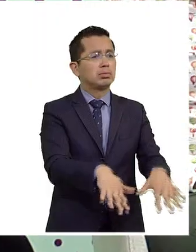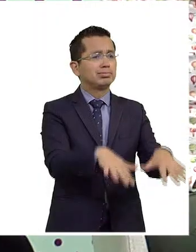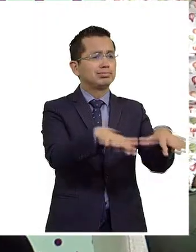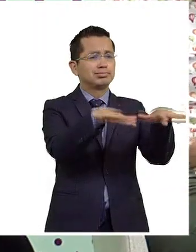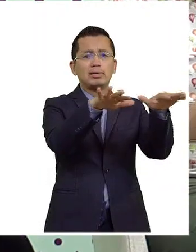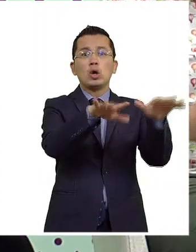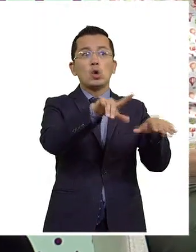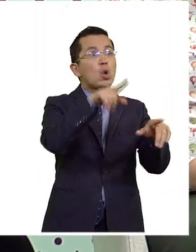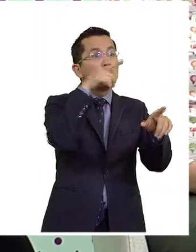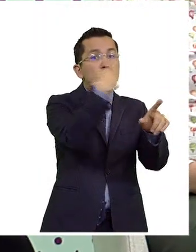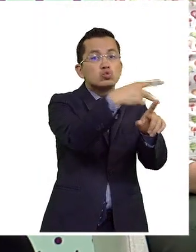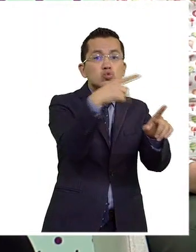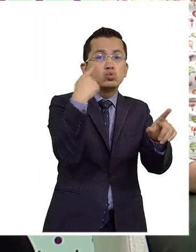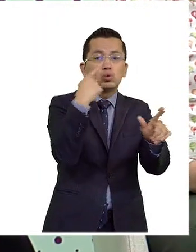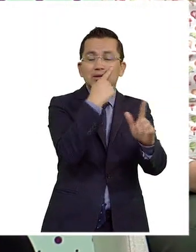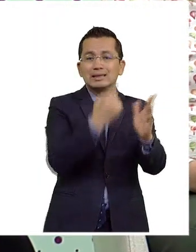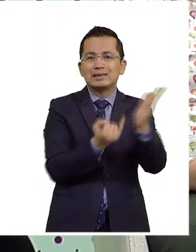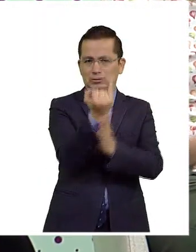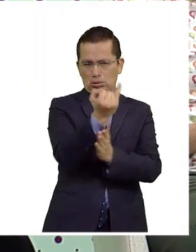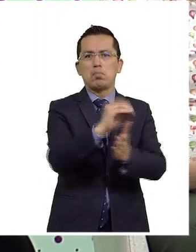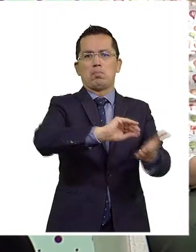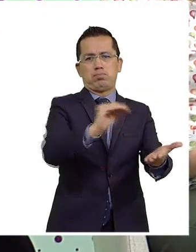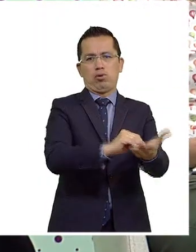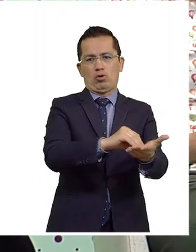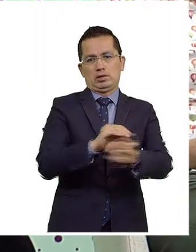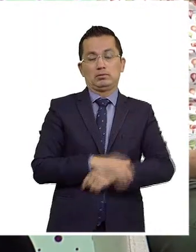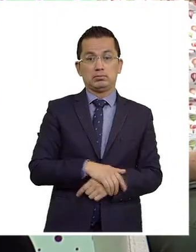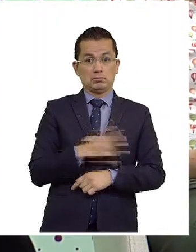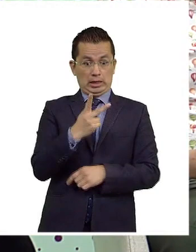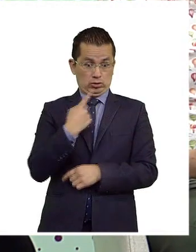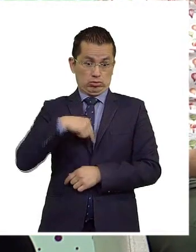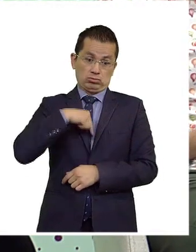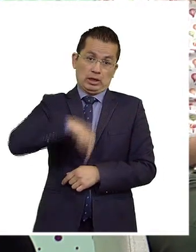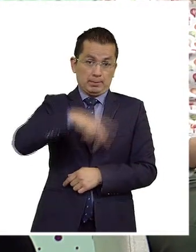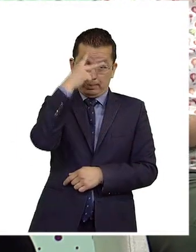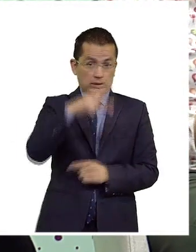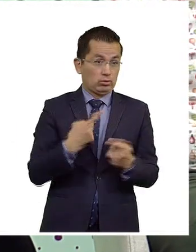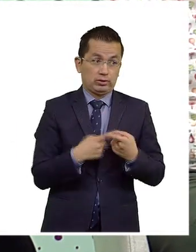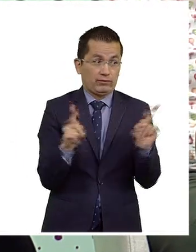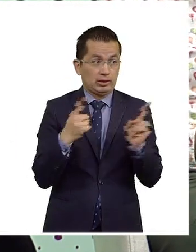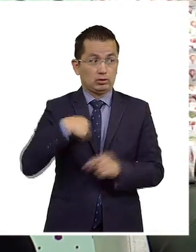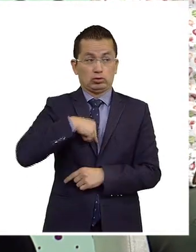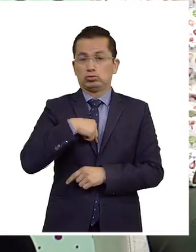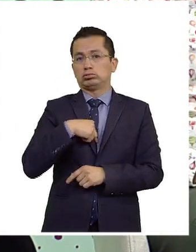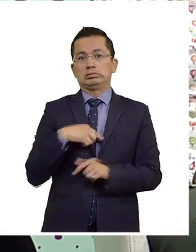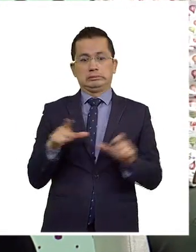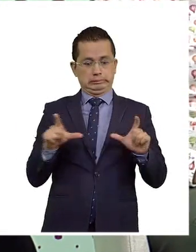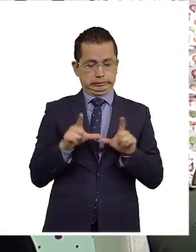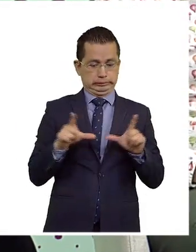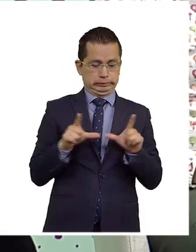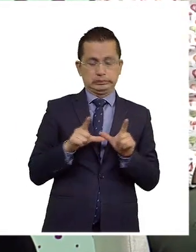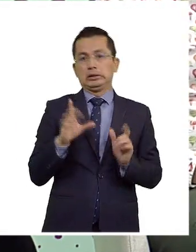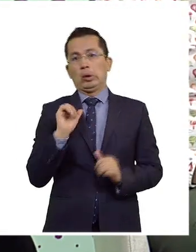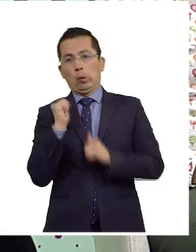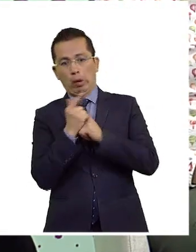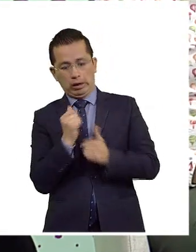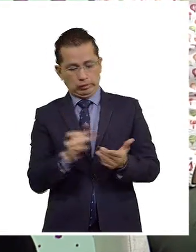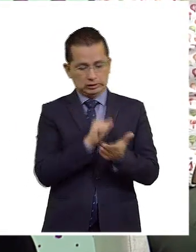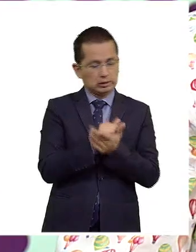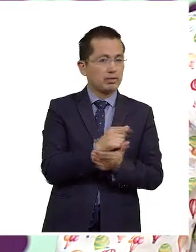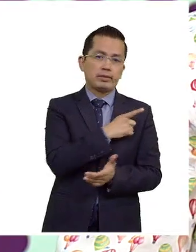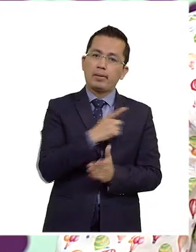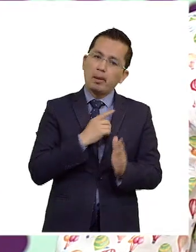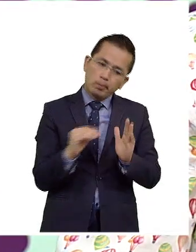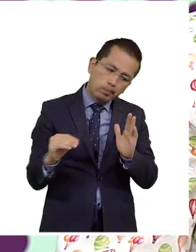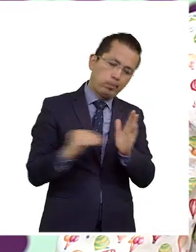ciudad. Nuestra identificación oficial, a menos que no lo solicitemos, incluye nuestro género. Sí. Y eso impacta en, por ejemplo,